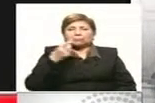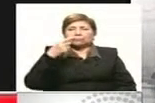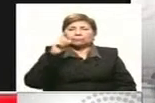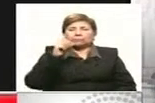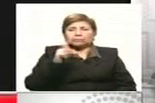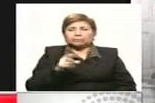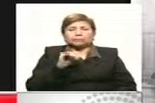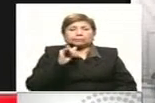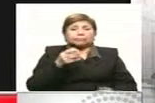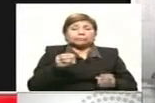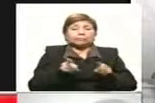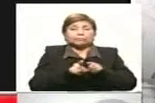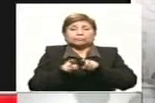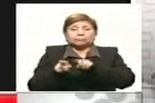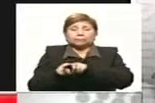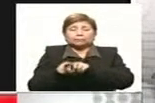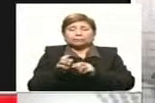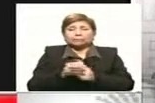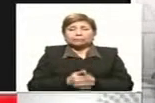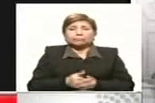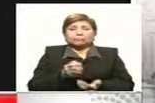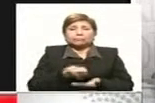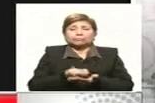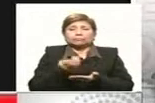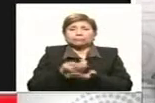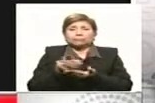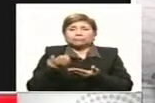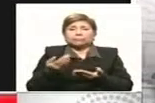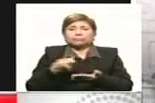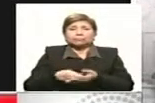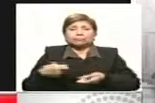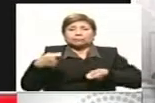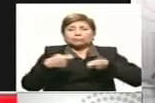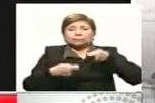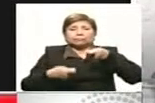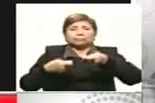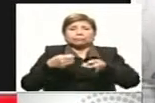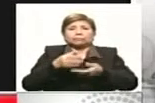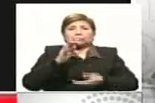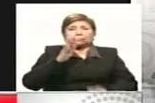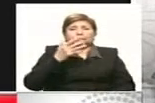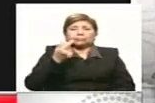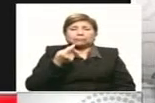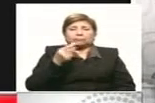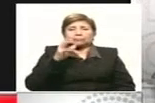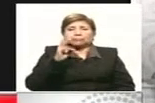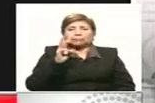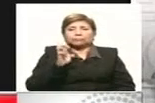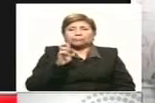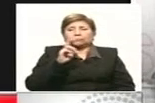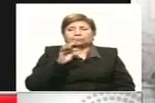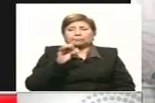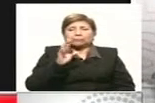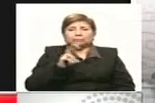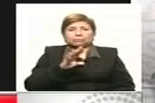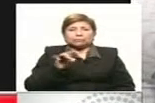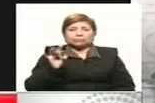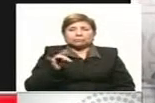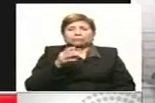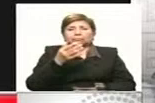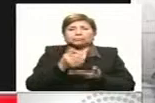491.173.396 millones, y como gasto de inversión tenemos 5.168, la mayoría, de